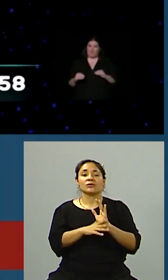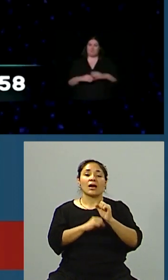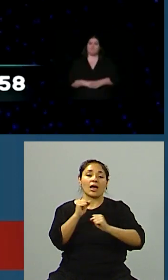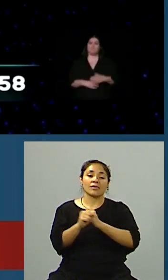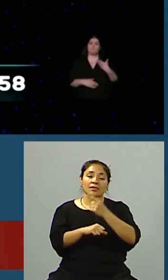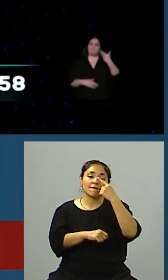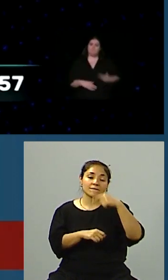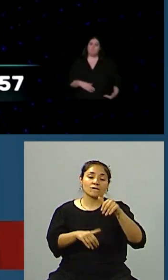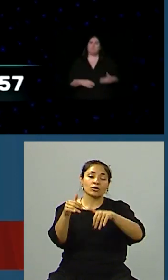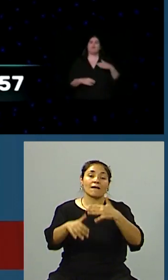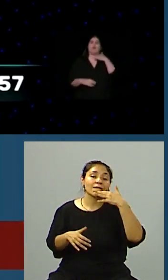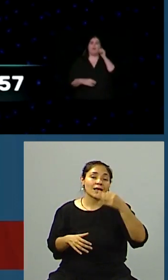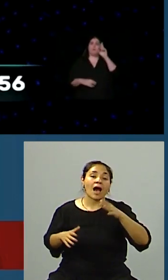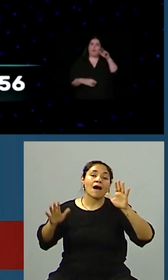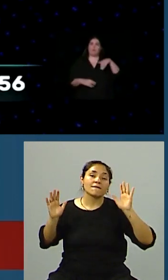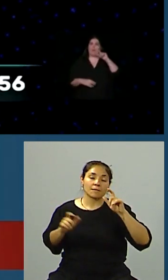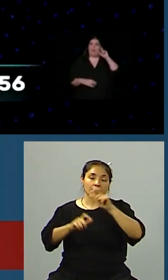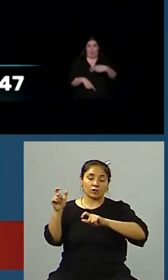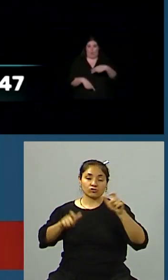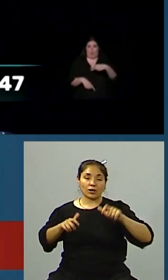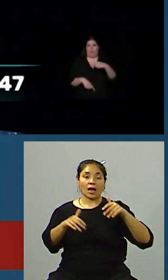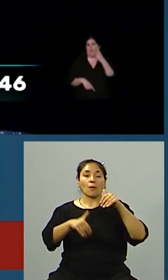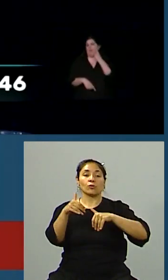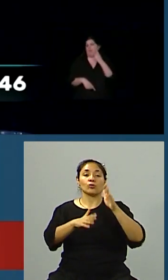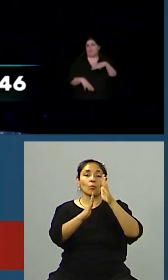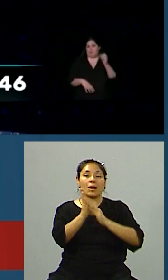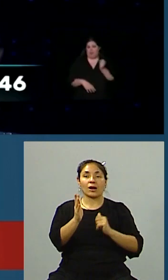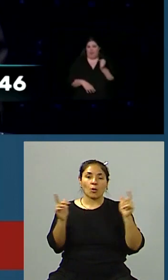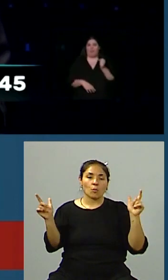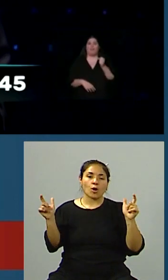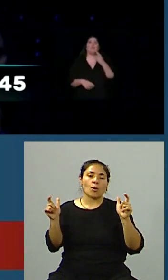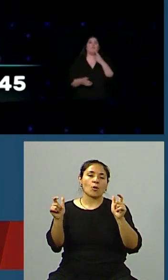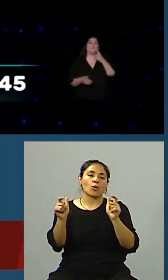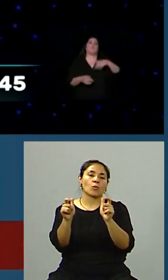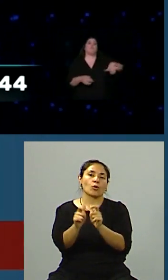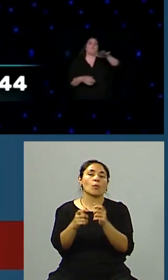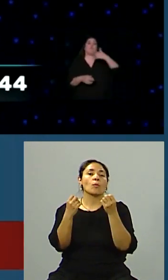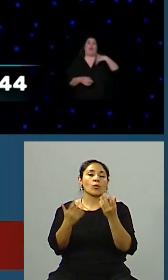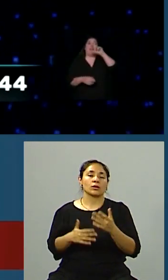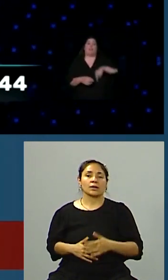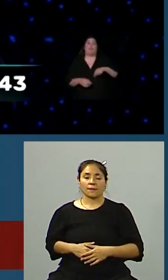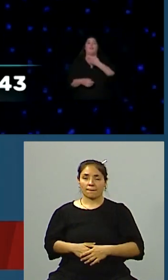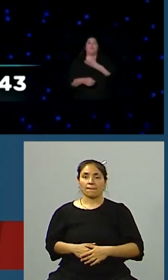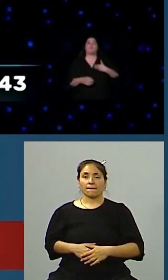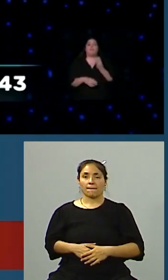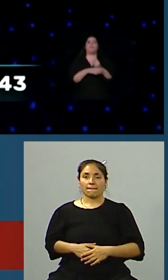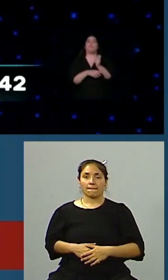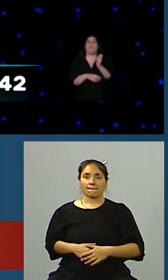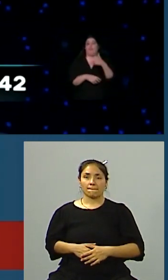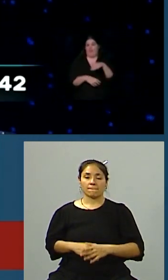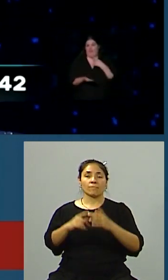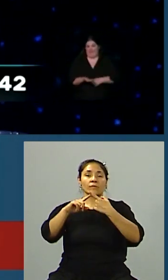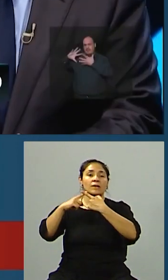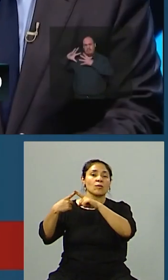votar, ese caudal de votantes en blanco se va a ir decantando, porque la polarización de la disputa política entre